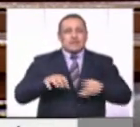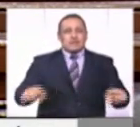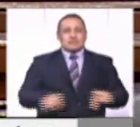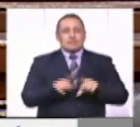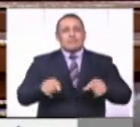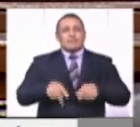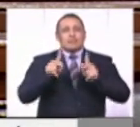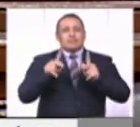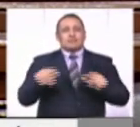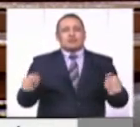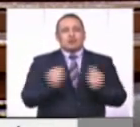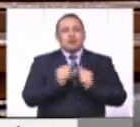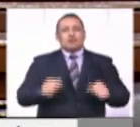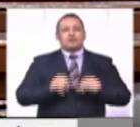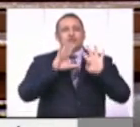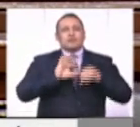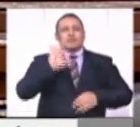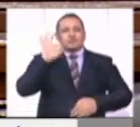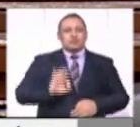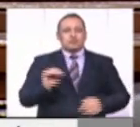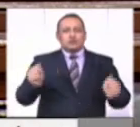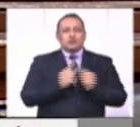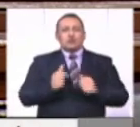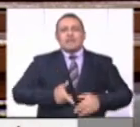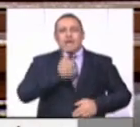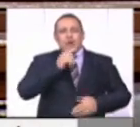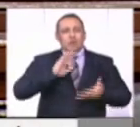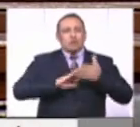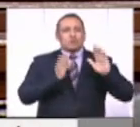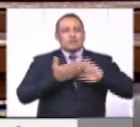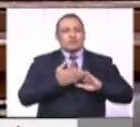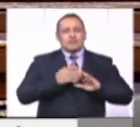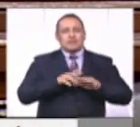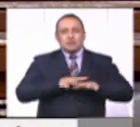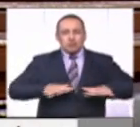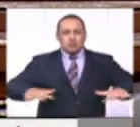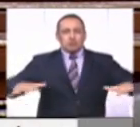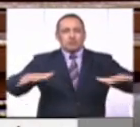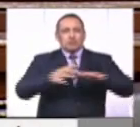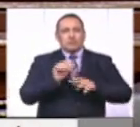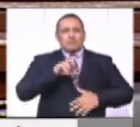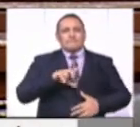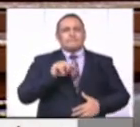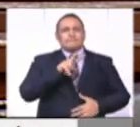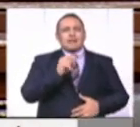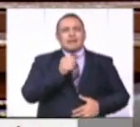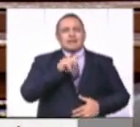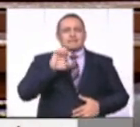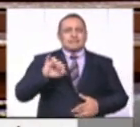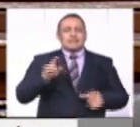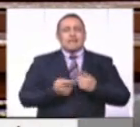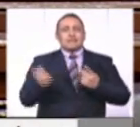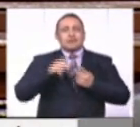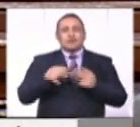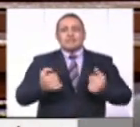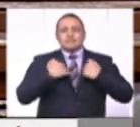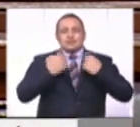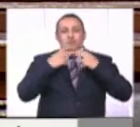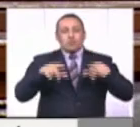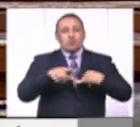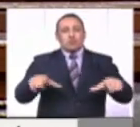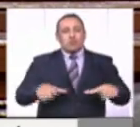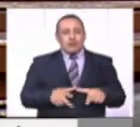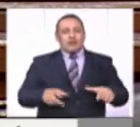autoricen el 90 de esa agua es para la comunidad para el valle y mientras tanto tienen una planta de